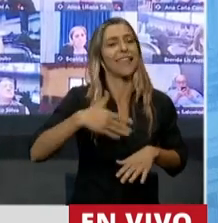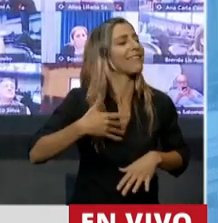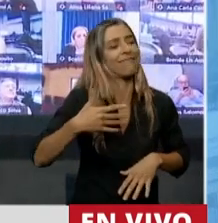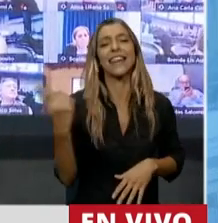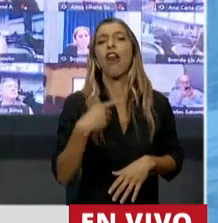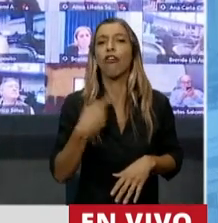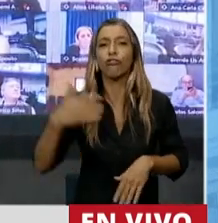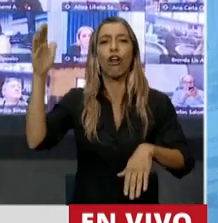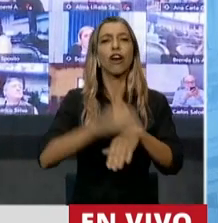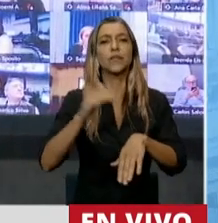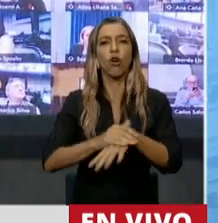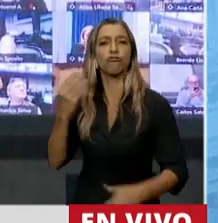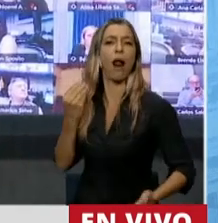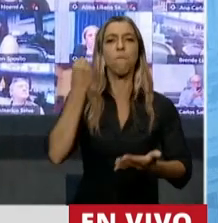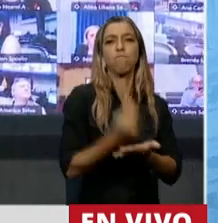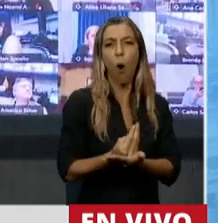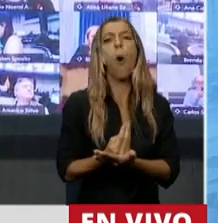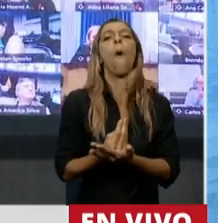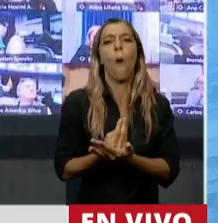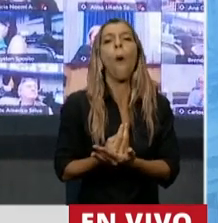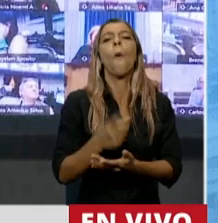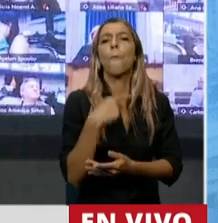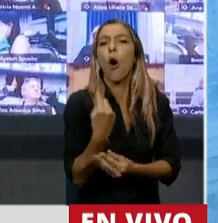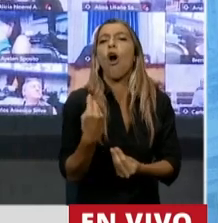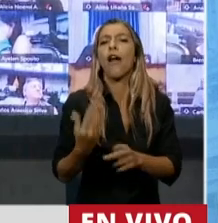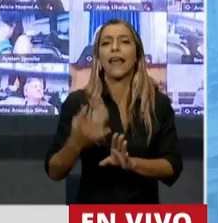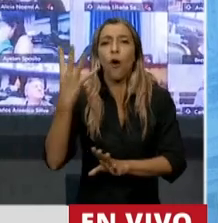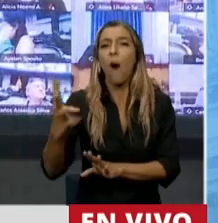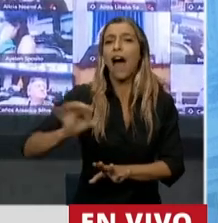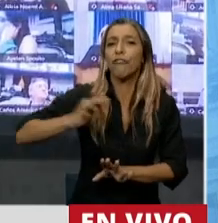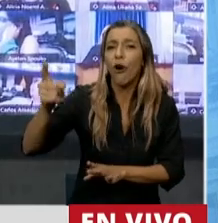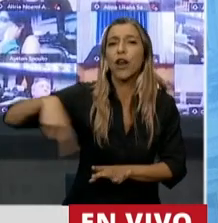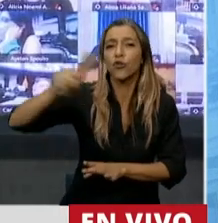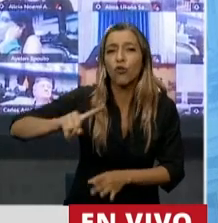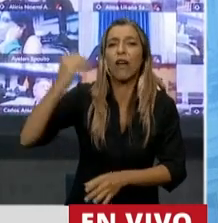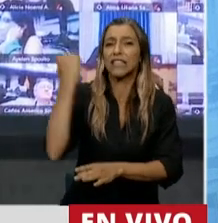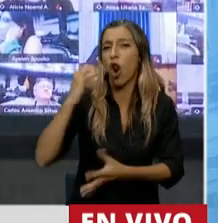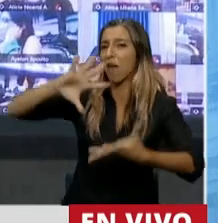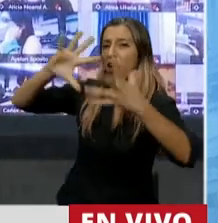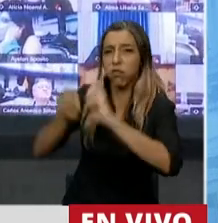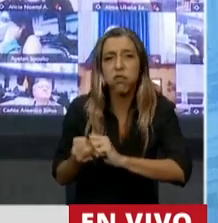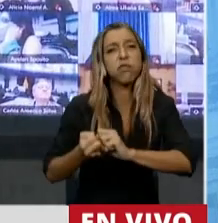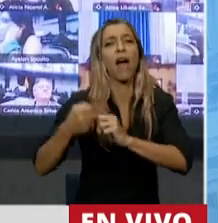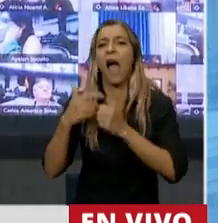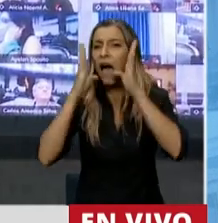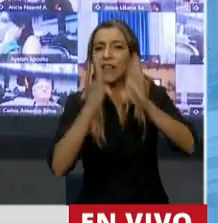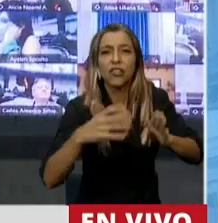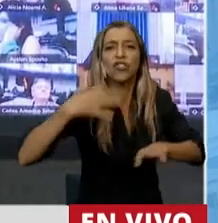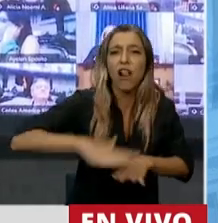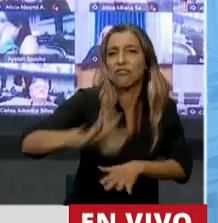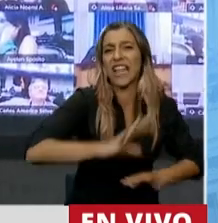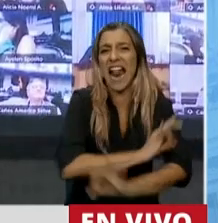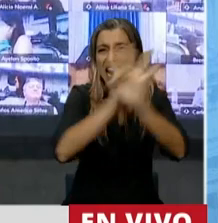hacernos cargo del desastre económico que dejaron ellos durante 4 años, dándole la espalda al pueblo, y por eso